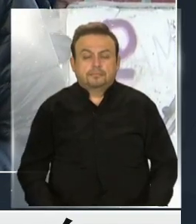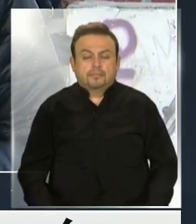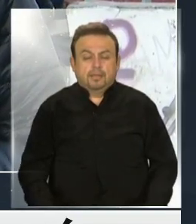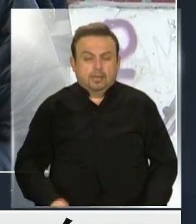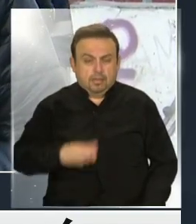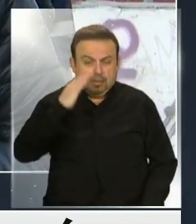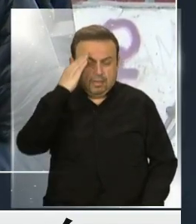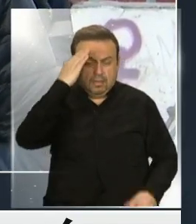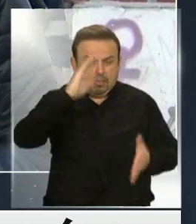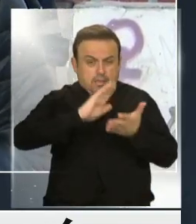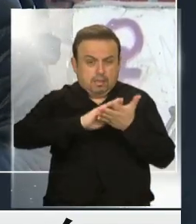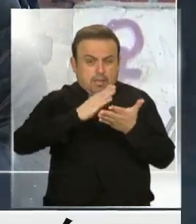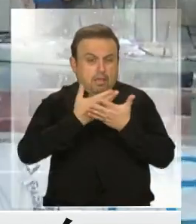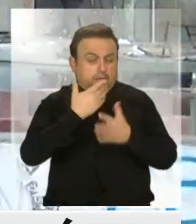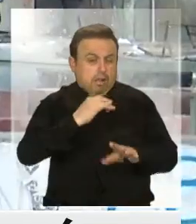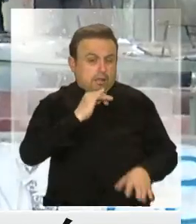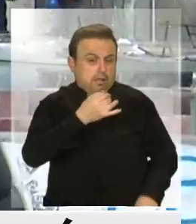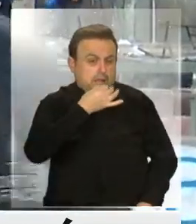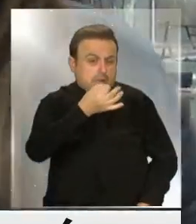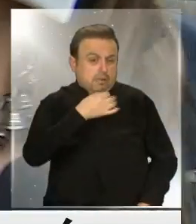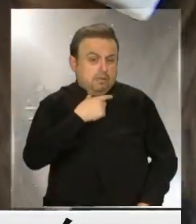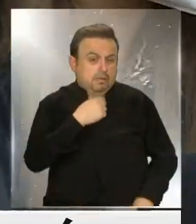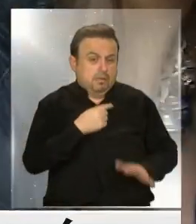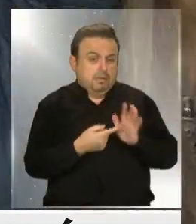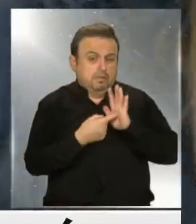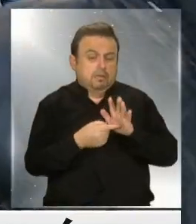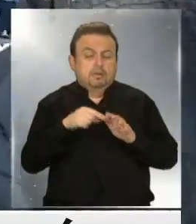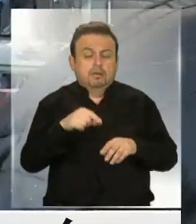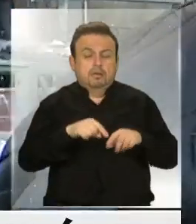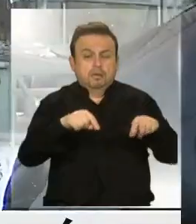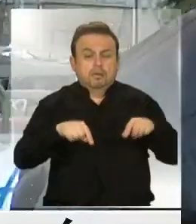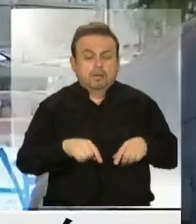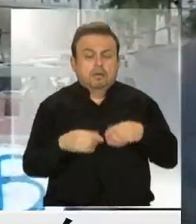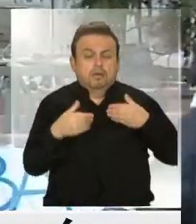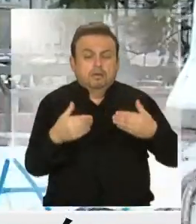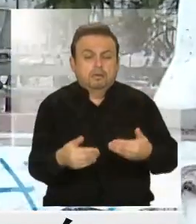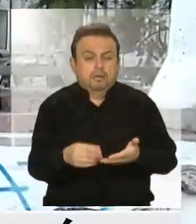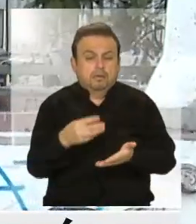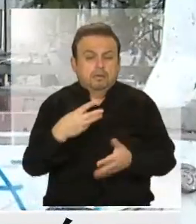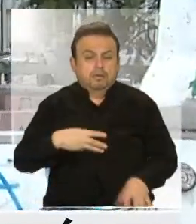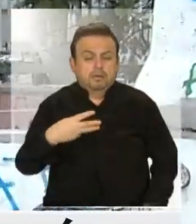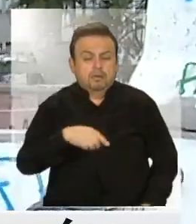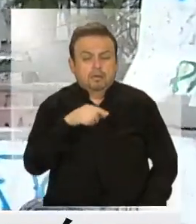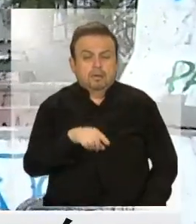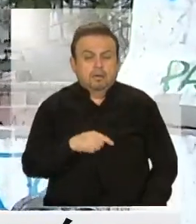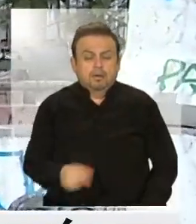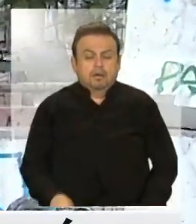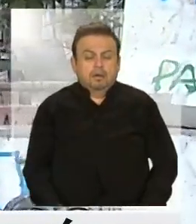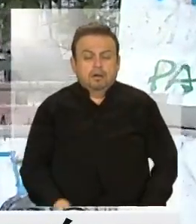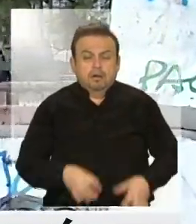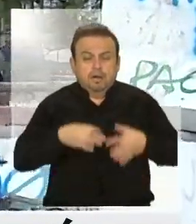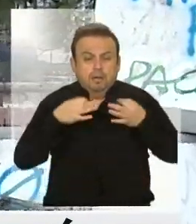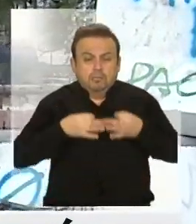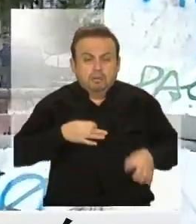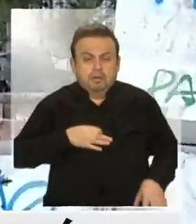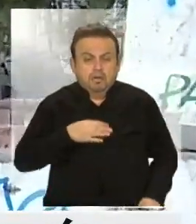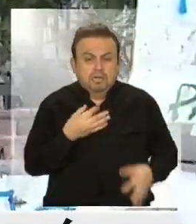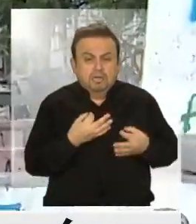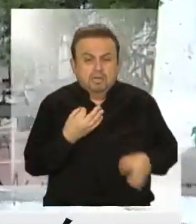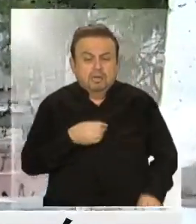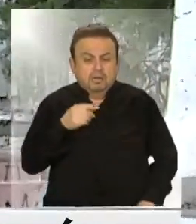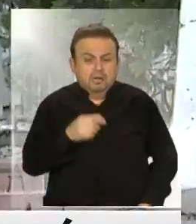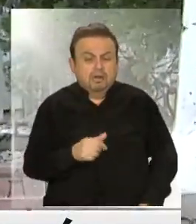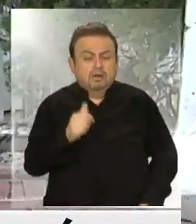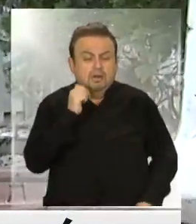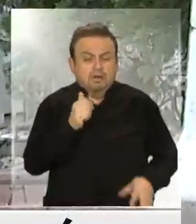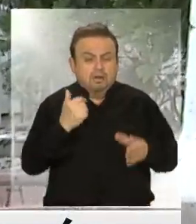¿Qué tal? ¿Cómo están? Sí, primero les quiero mostrar porque estamos acá específicamente a las afueras de la Mutual de Seguridad que durante la jornada de la noche también